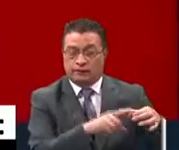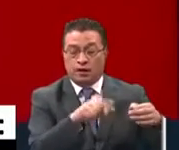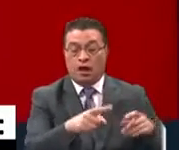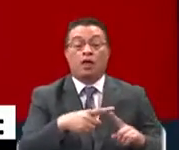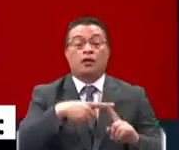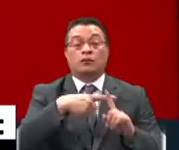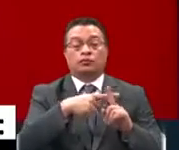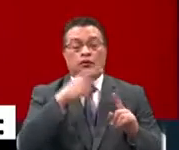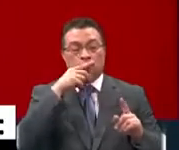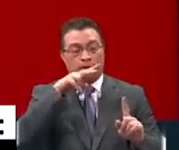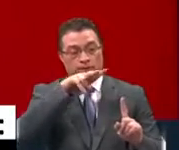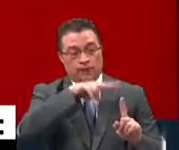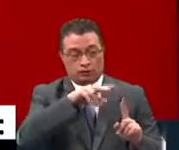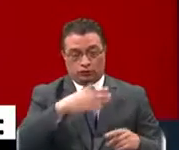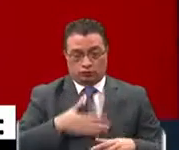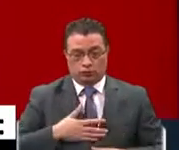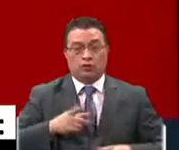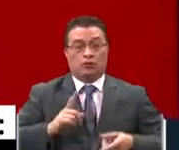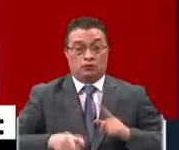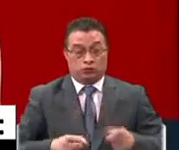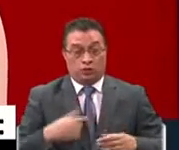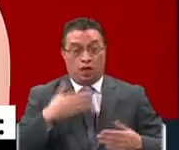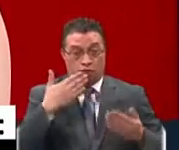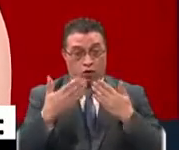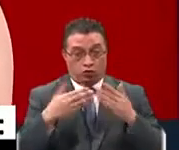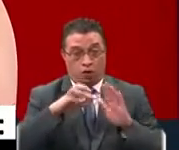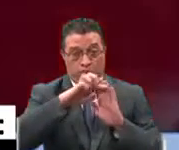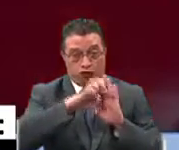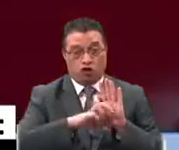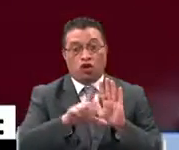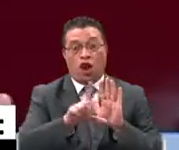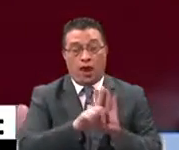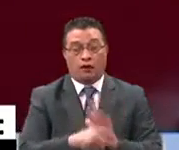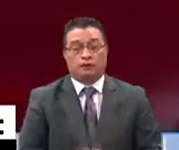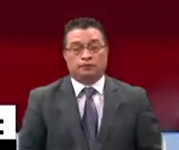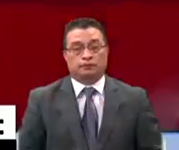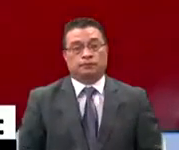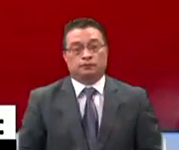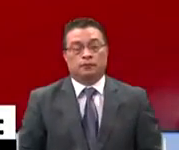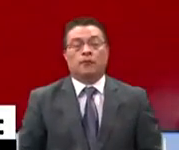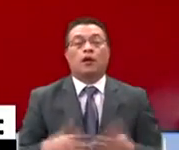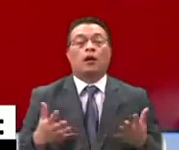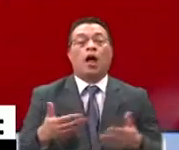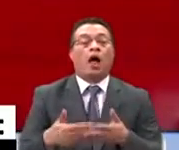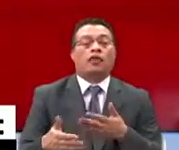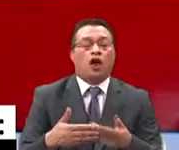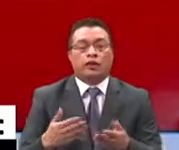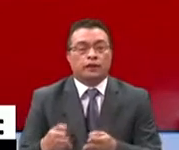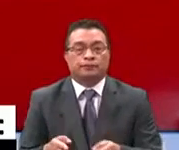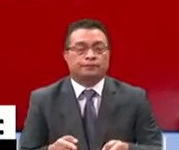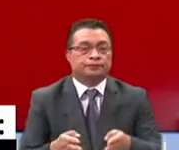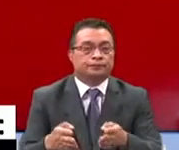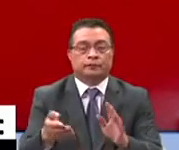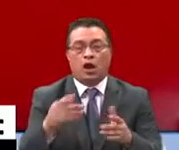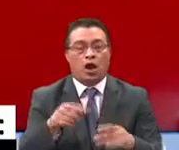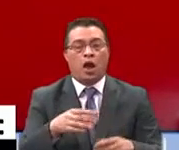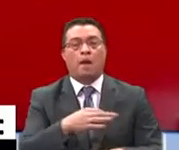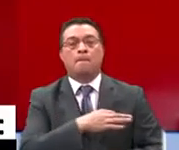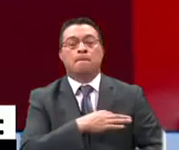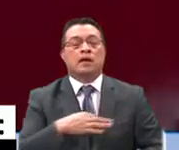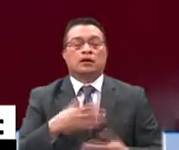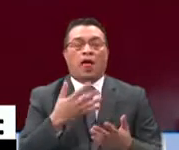sumarse a la visión que llevamos como Ejecutivo en la discusión del proyecto de ley. ¿Hacia dónde va el proyecto, diría usted, ministra, el